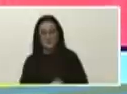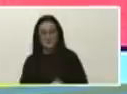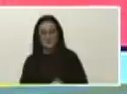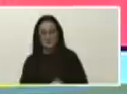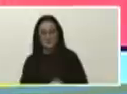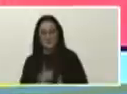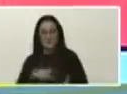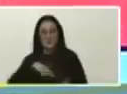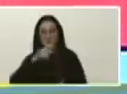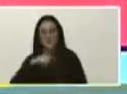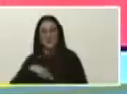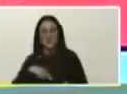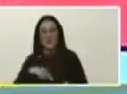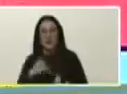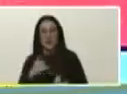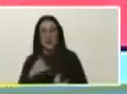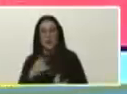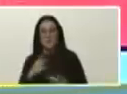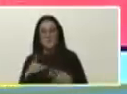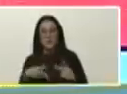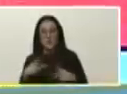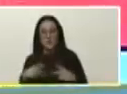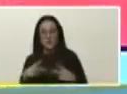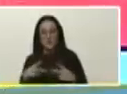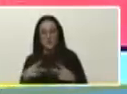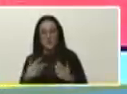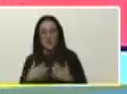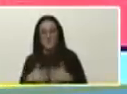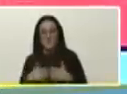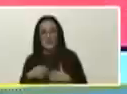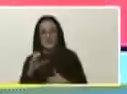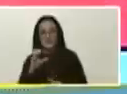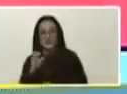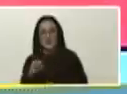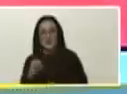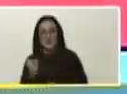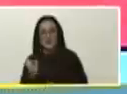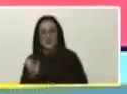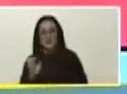en la firma de contratos productivos con la empresa Chevron.